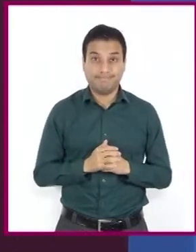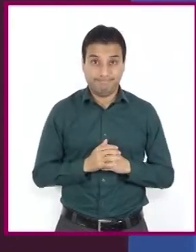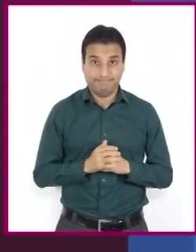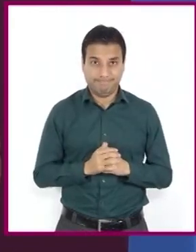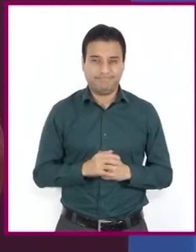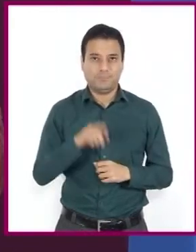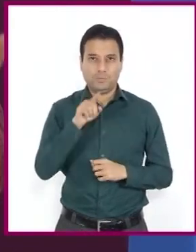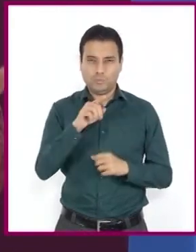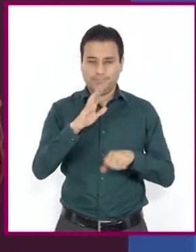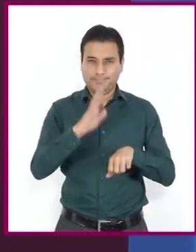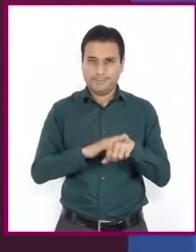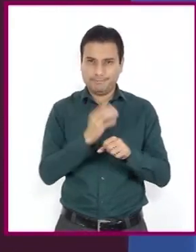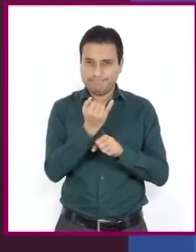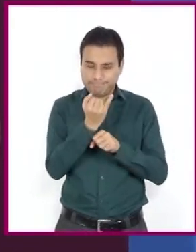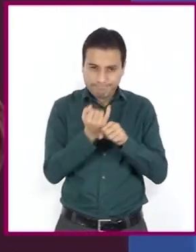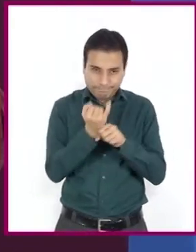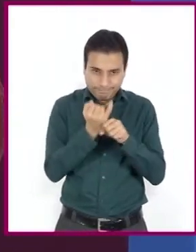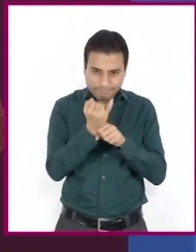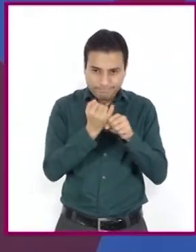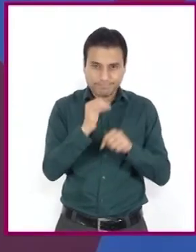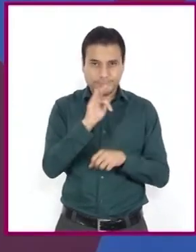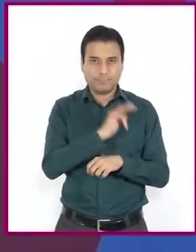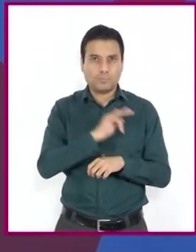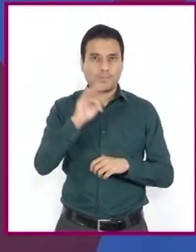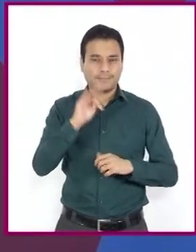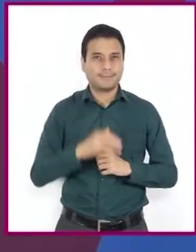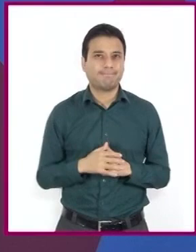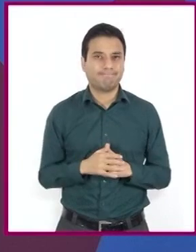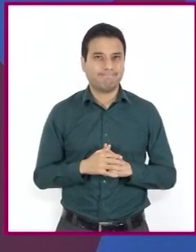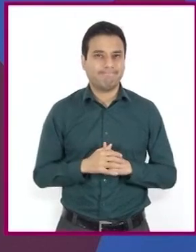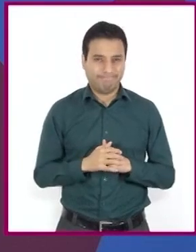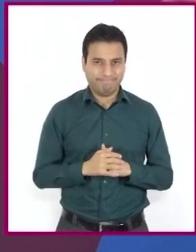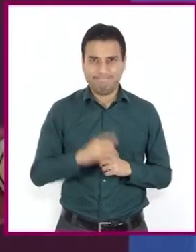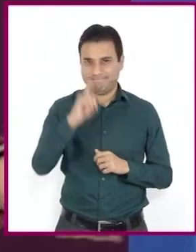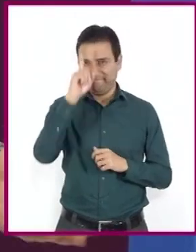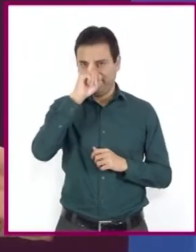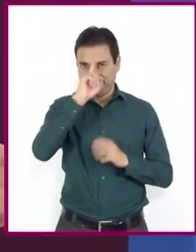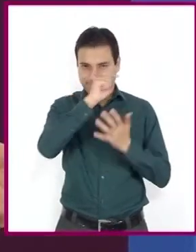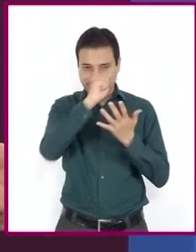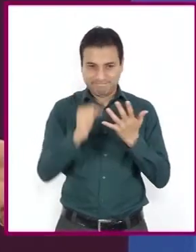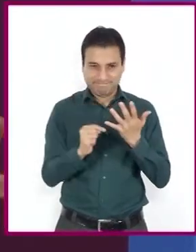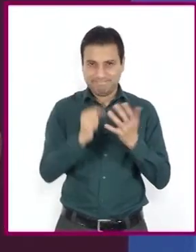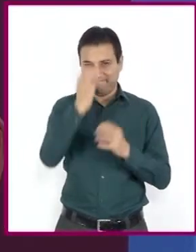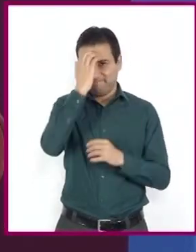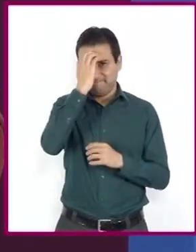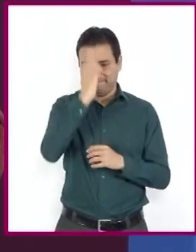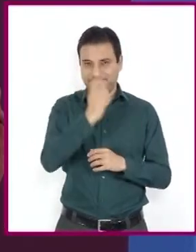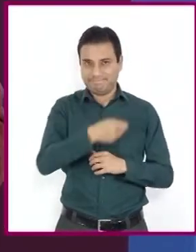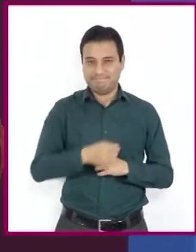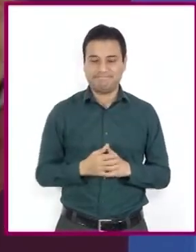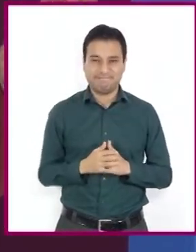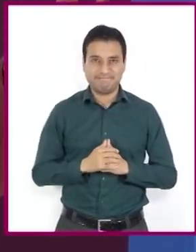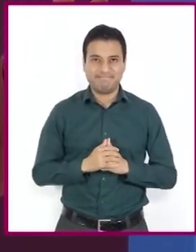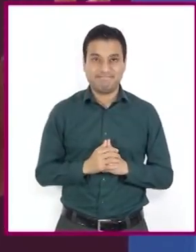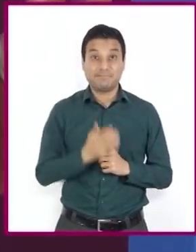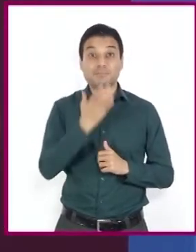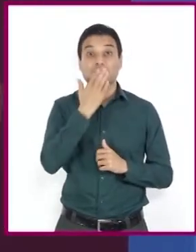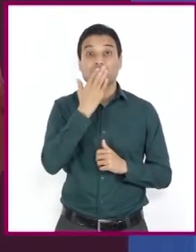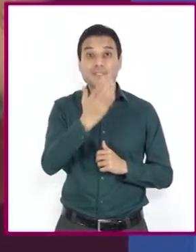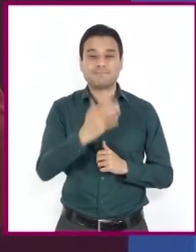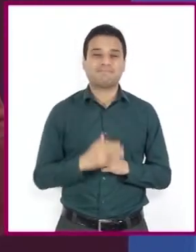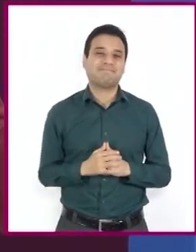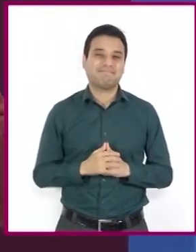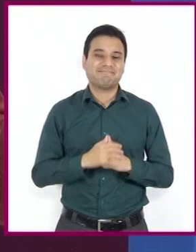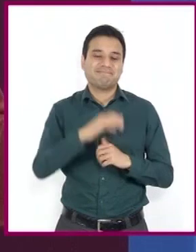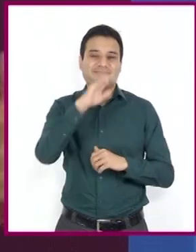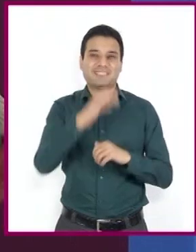con más elementos y puedan tomar en cuenta los criterios para redactar el borrador de su ensayo. Muy bien,